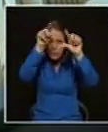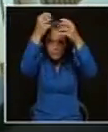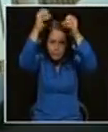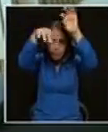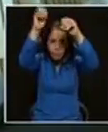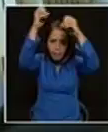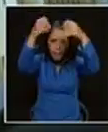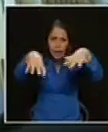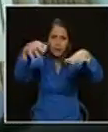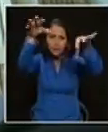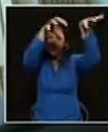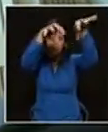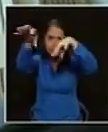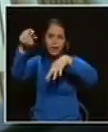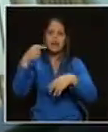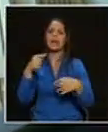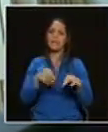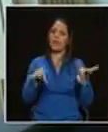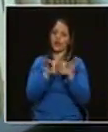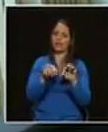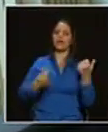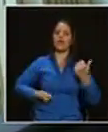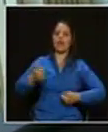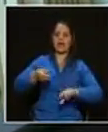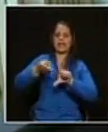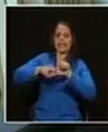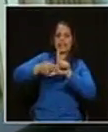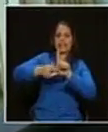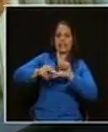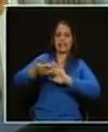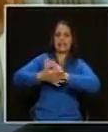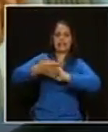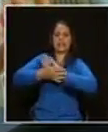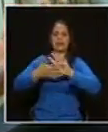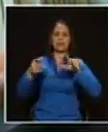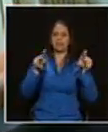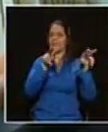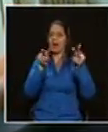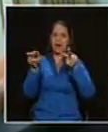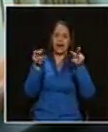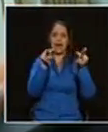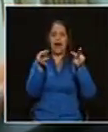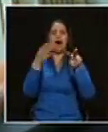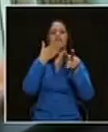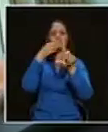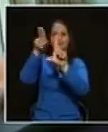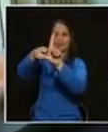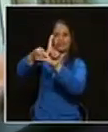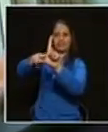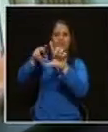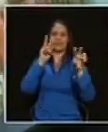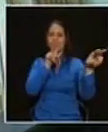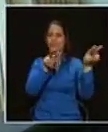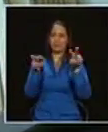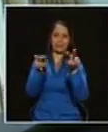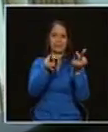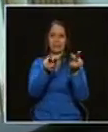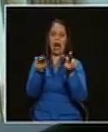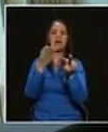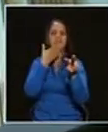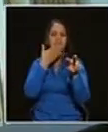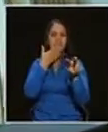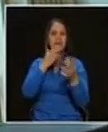más fácil para ellos que la seña esté reforzando lo que ellos están viendo. Mientras que